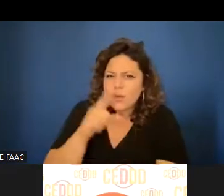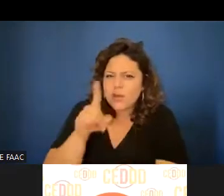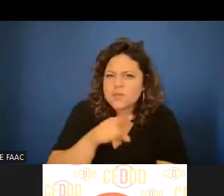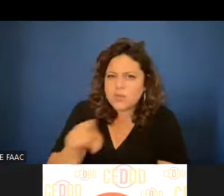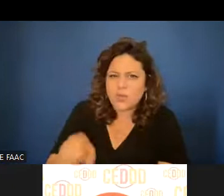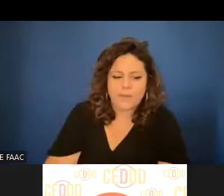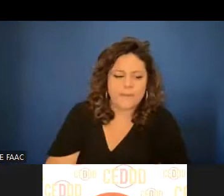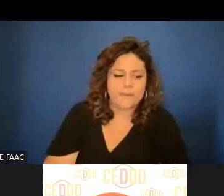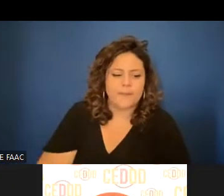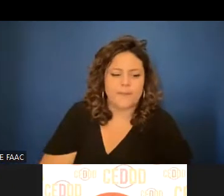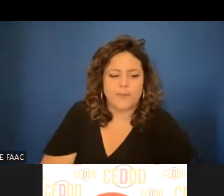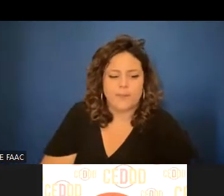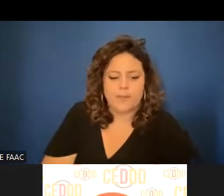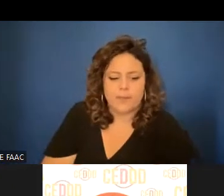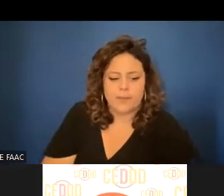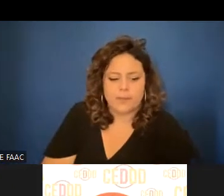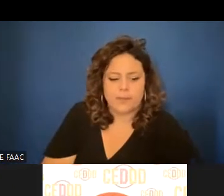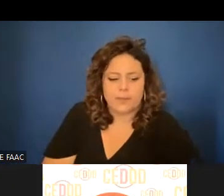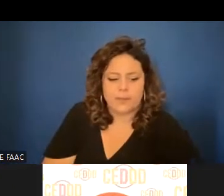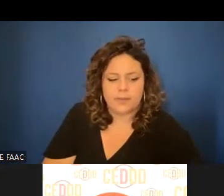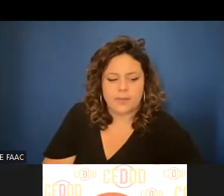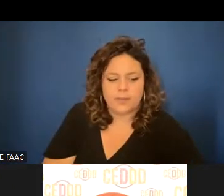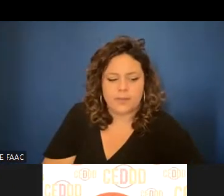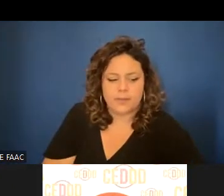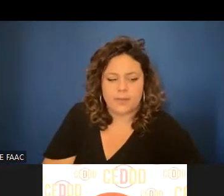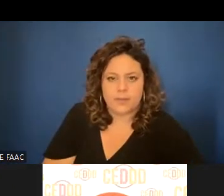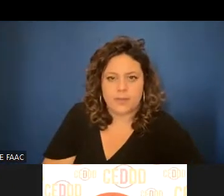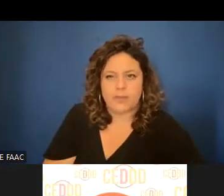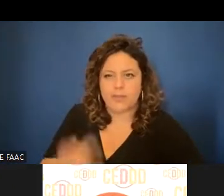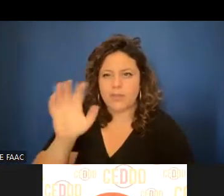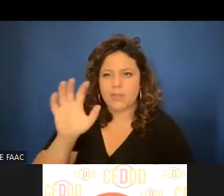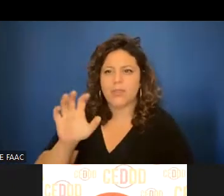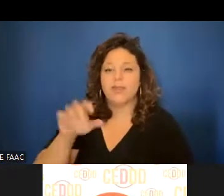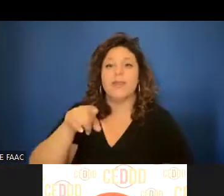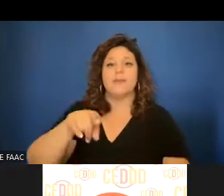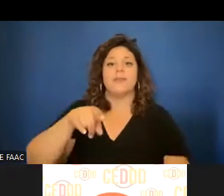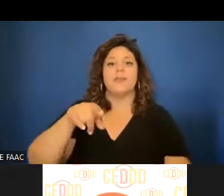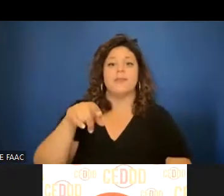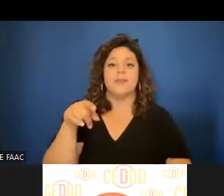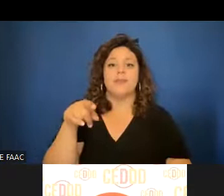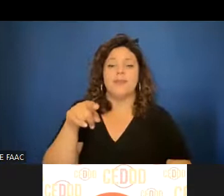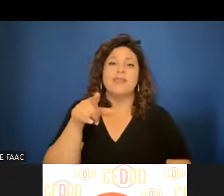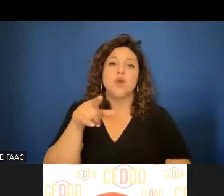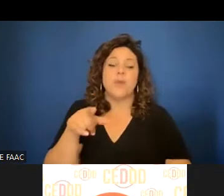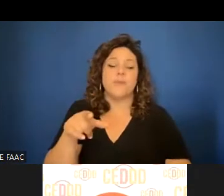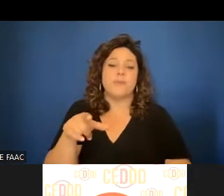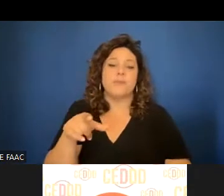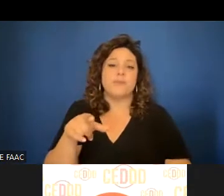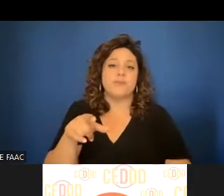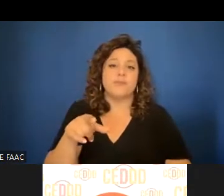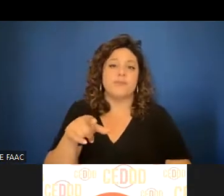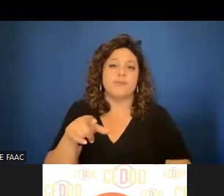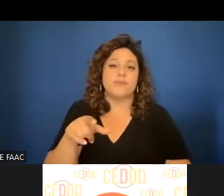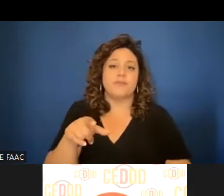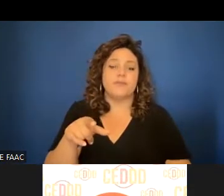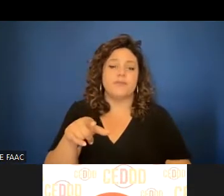que conociera específicamente esa normativa, pero ¿qué respuesta podemos dar ante esta situación de